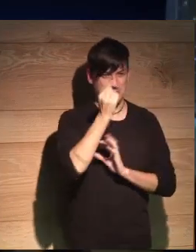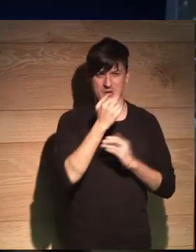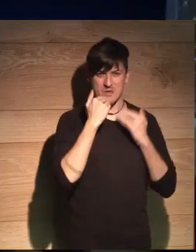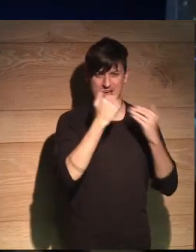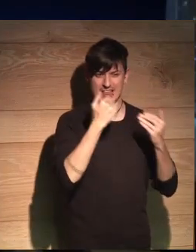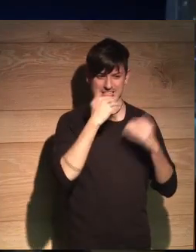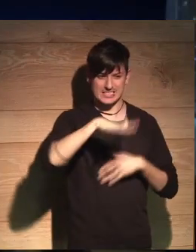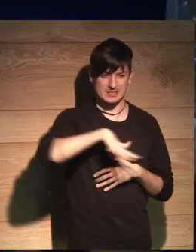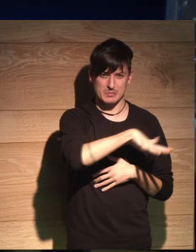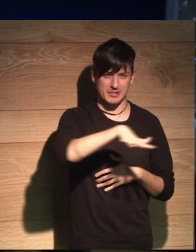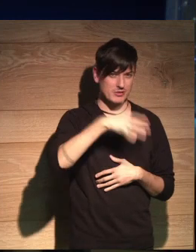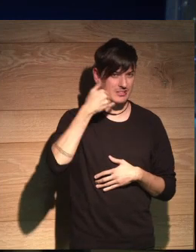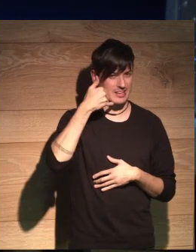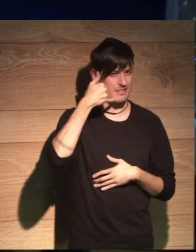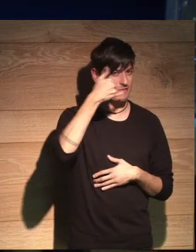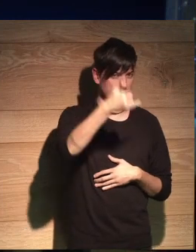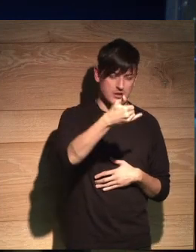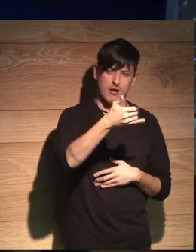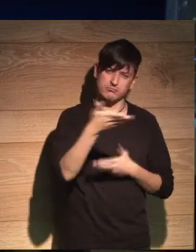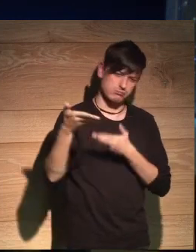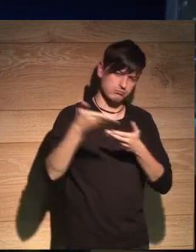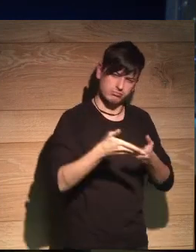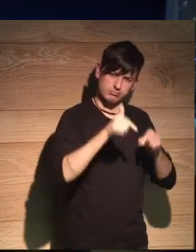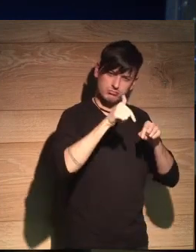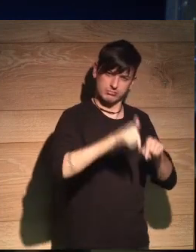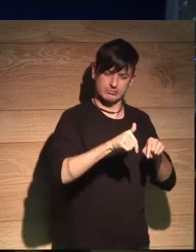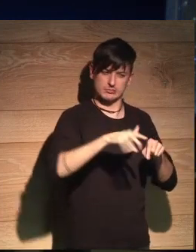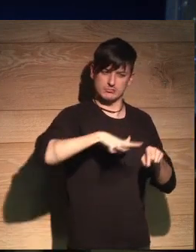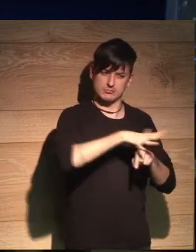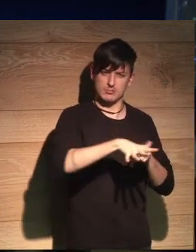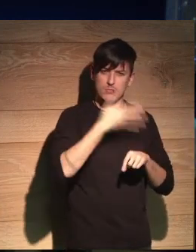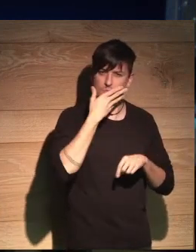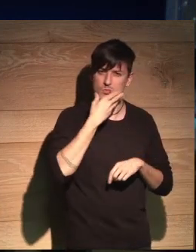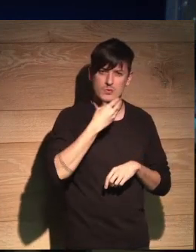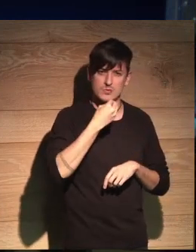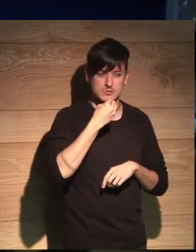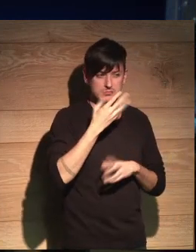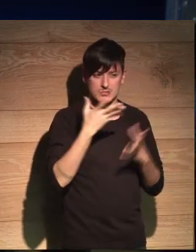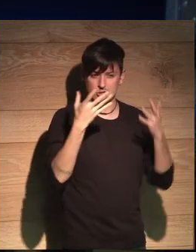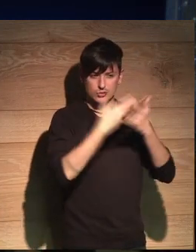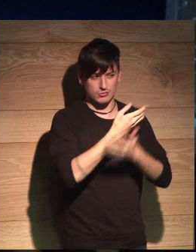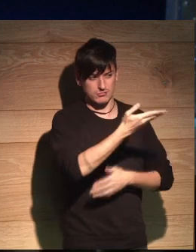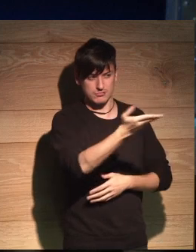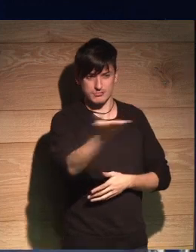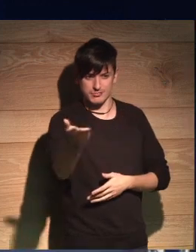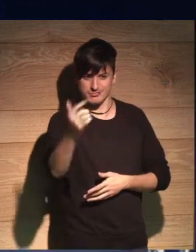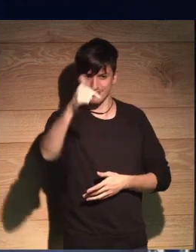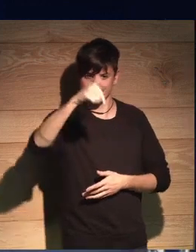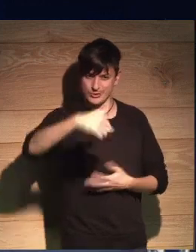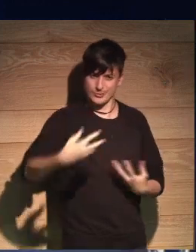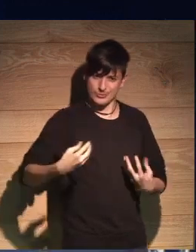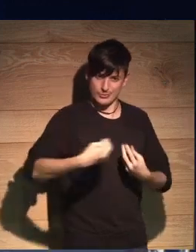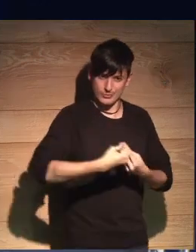siempre, al espacio Telefónica por la hospitalidad en un sitio tan bonito. A todos ustedes por acompañarnos esta